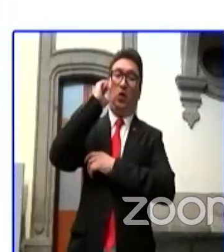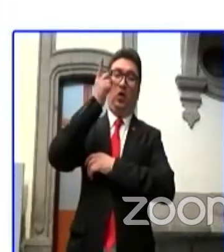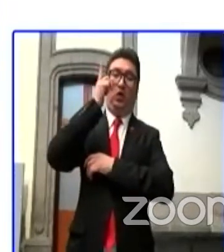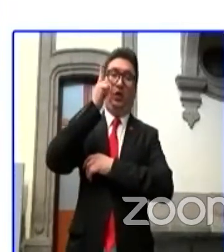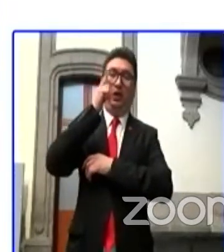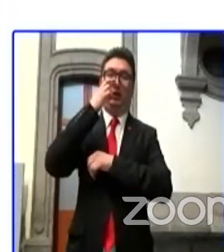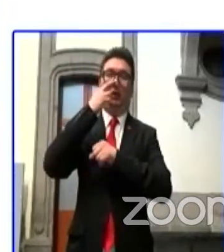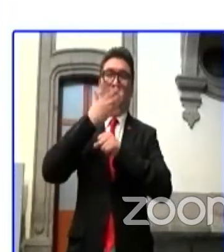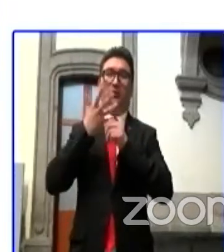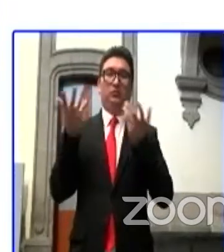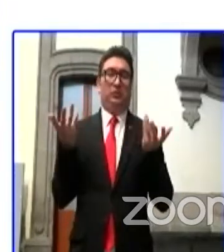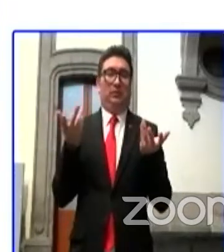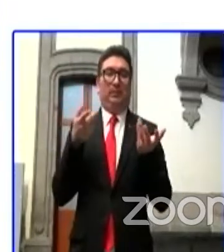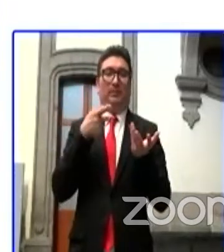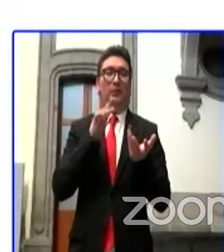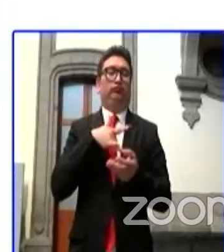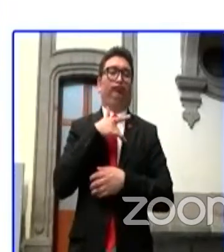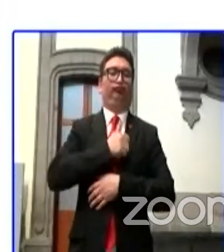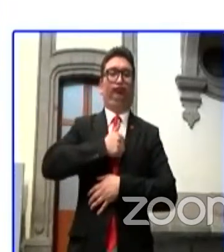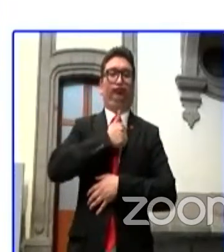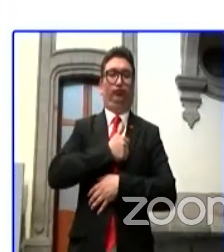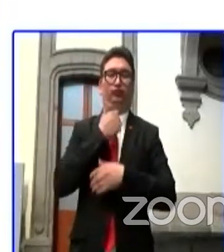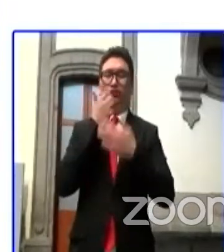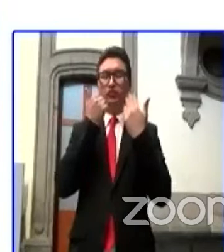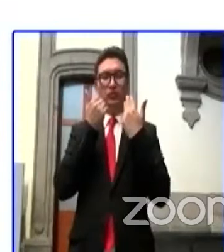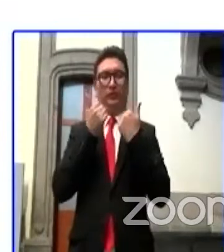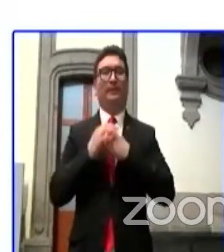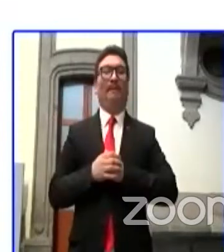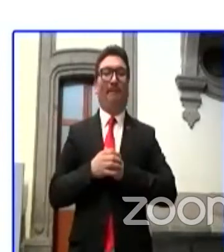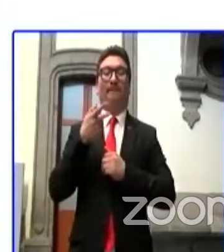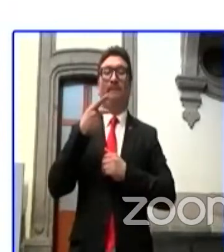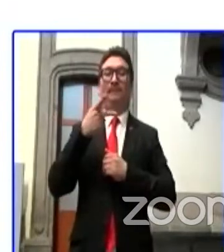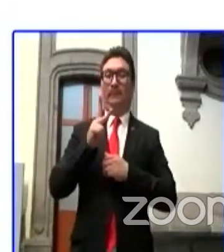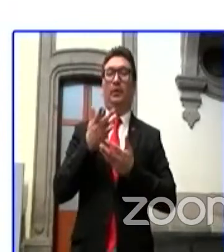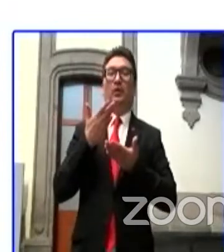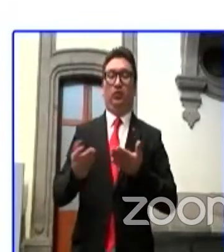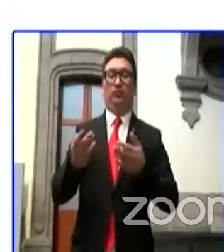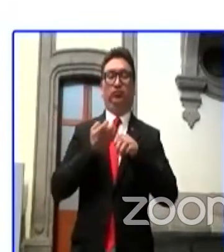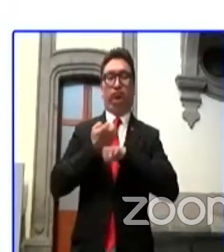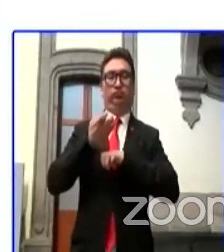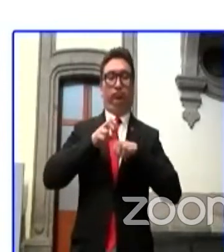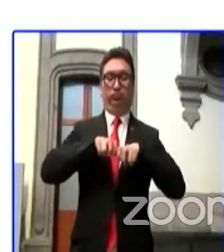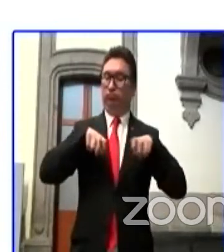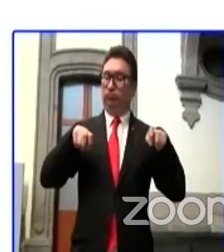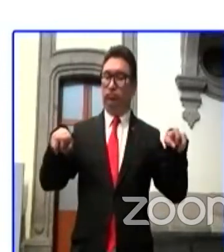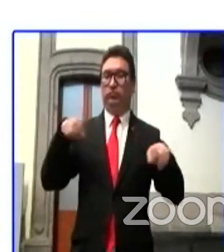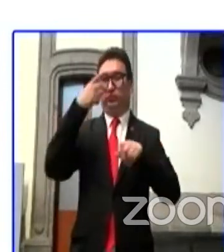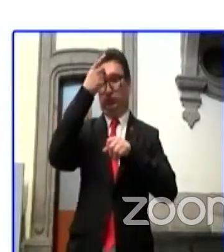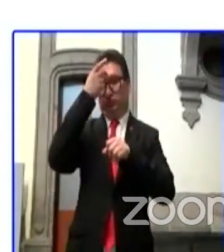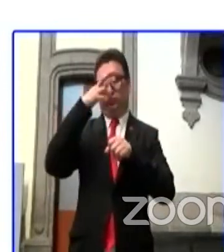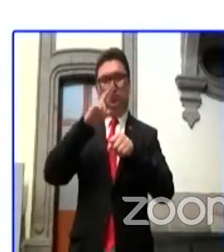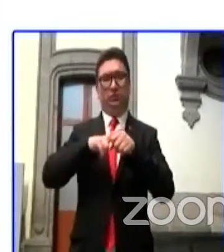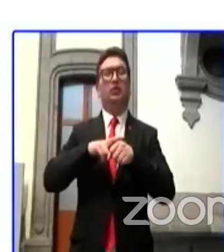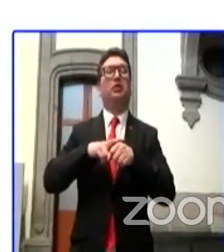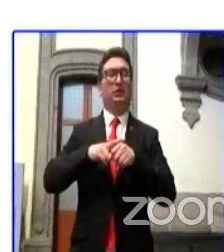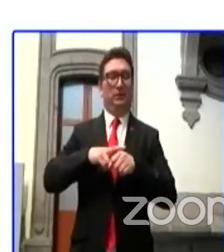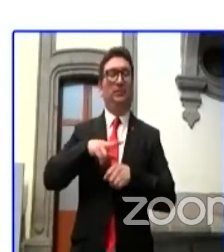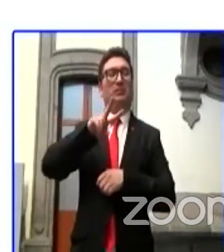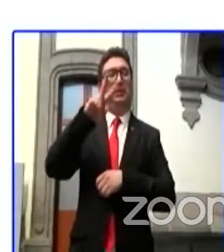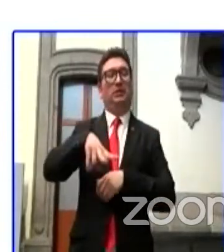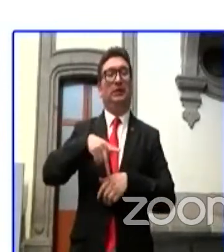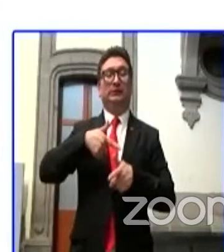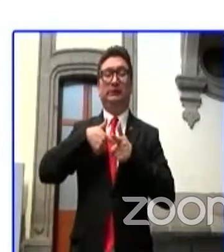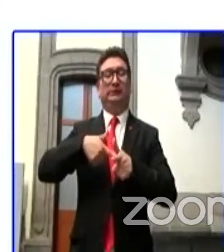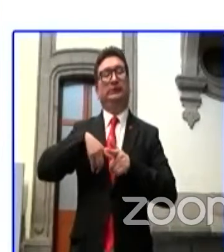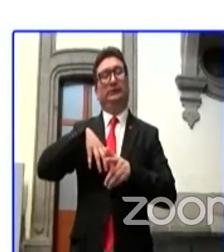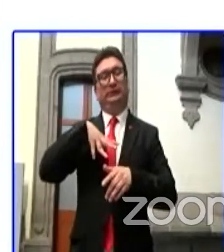del CONADIS. Lamentablemente no la tenemos, pero aquí tenemos a quienes sí están dando el todo por el